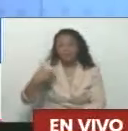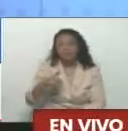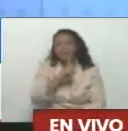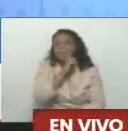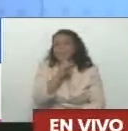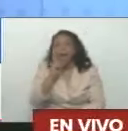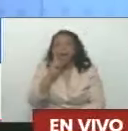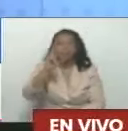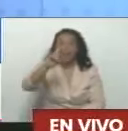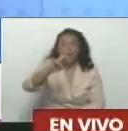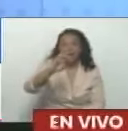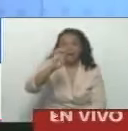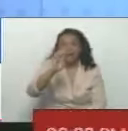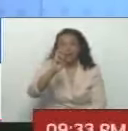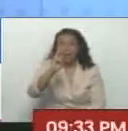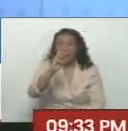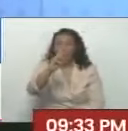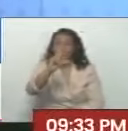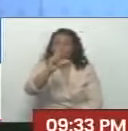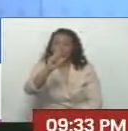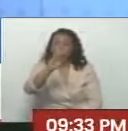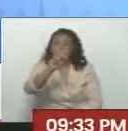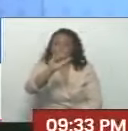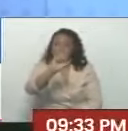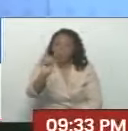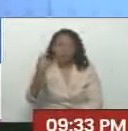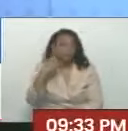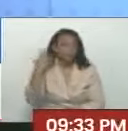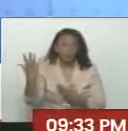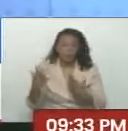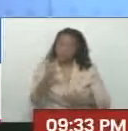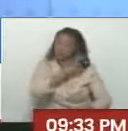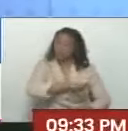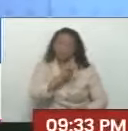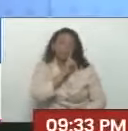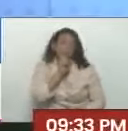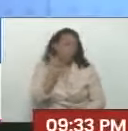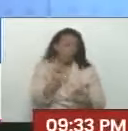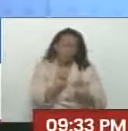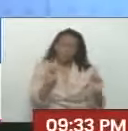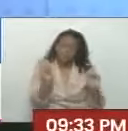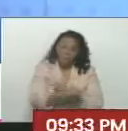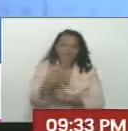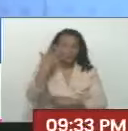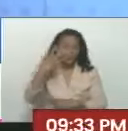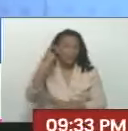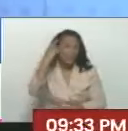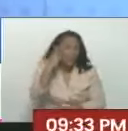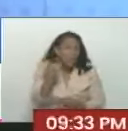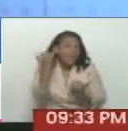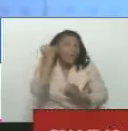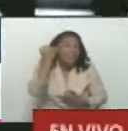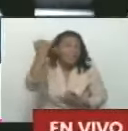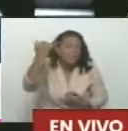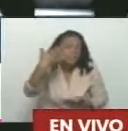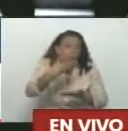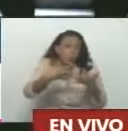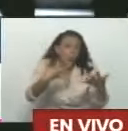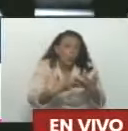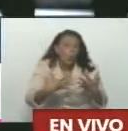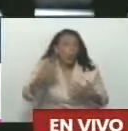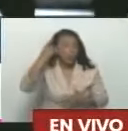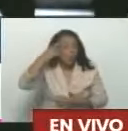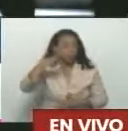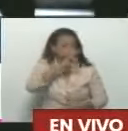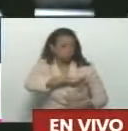república porque creyó en la igualdad. Todavía no se llamaba socialismo, pero estoy seguro que si Bolívar hubiera conocido las ideas